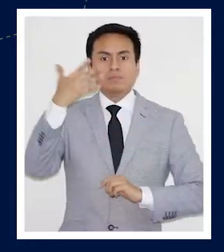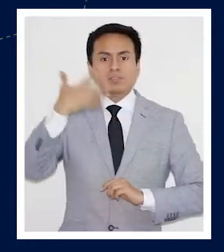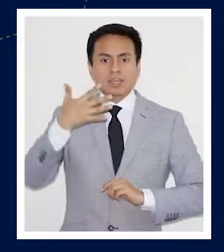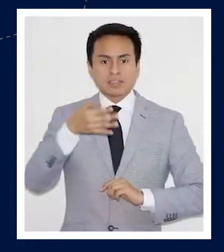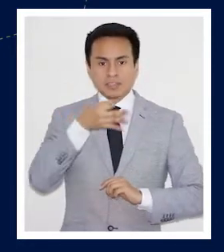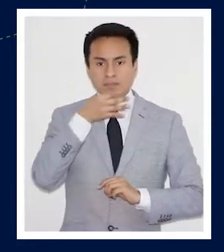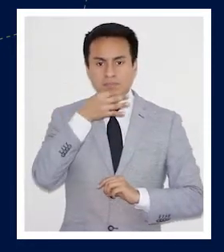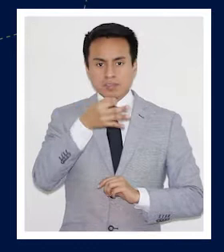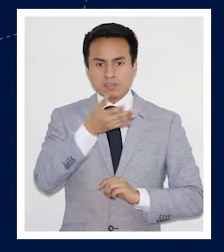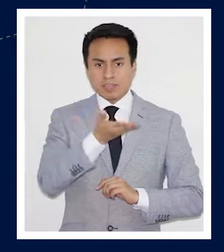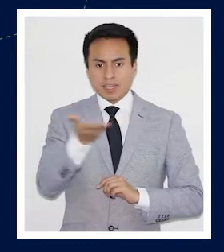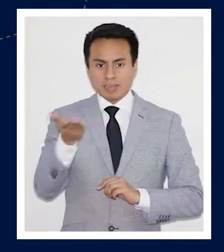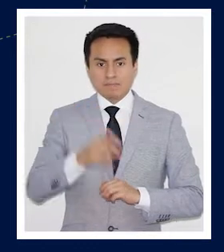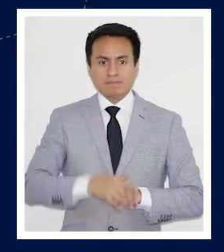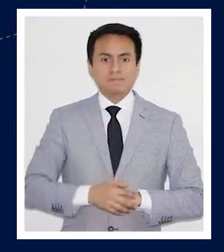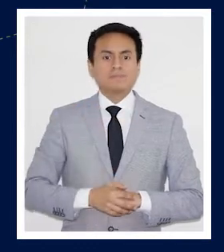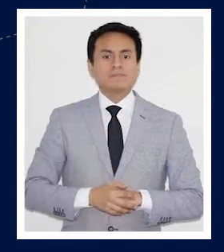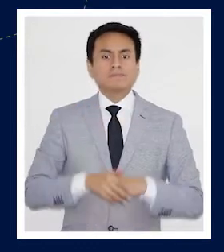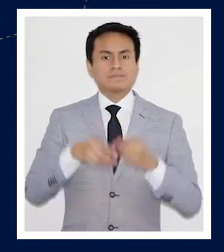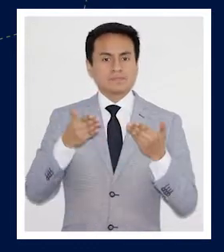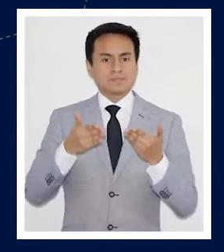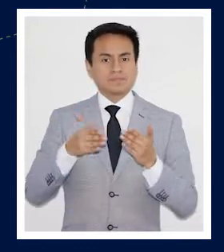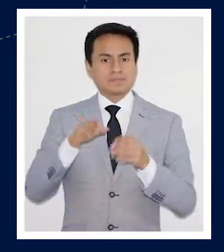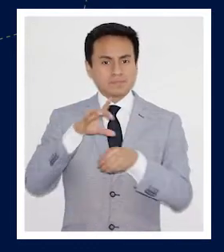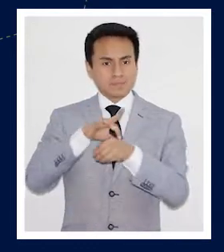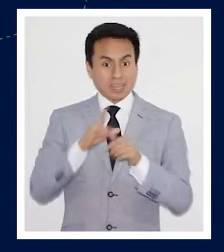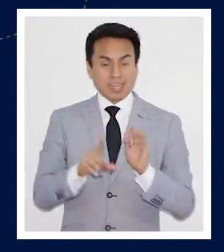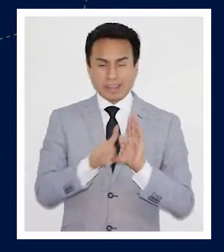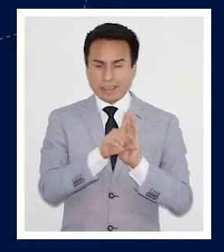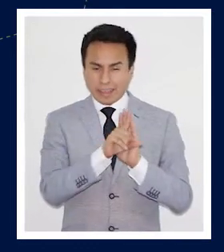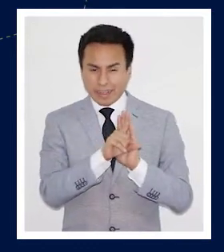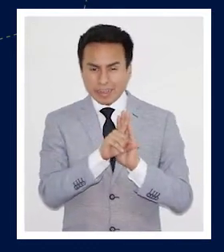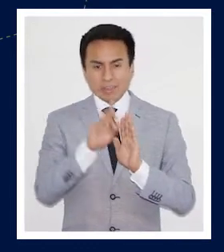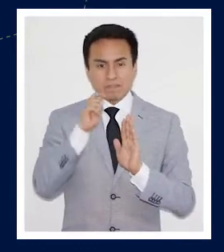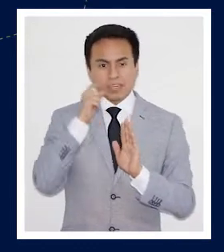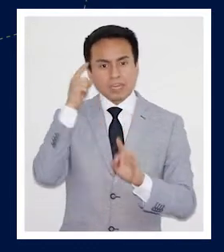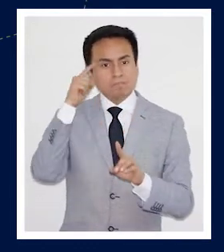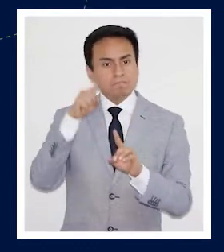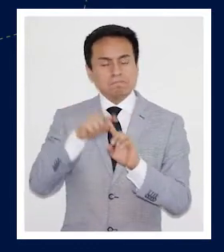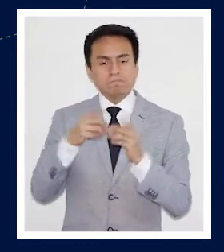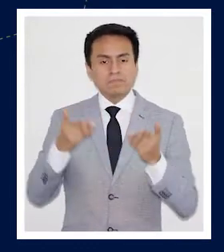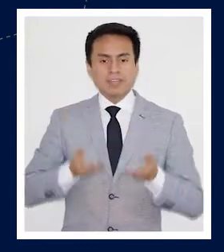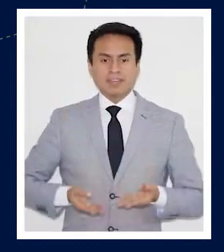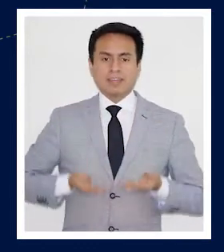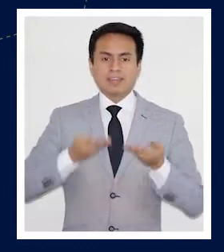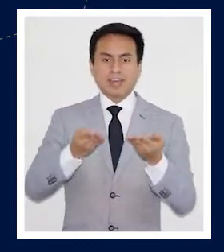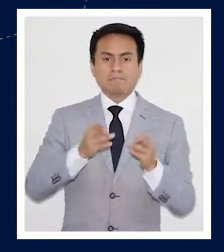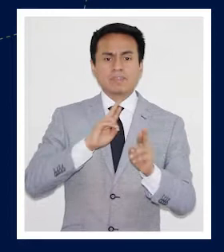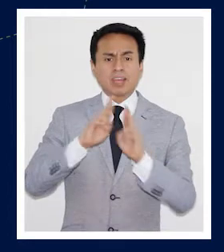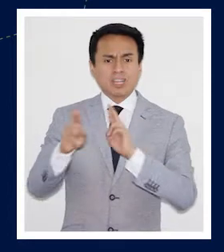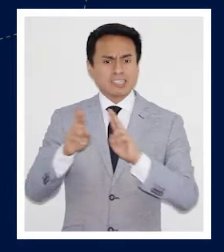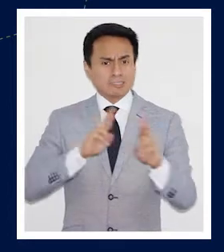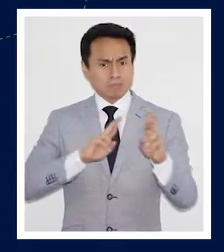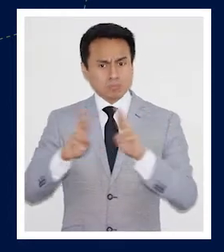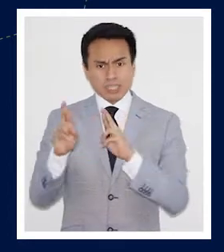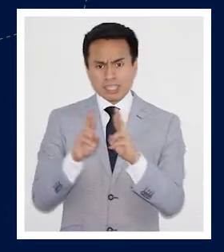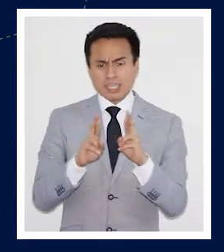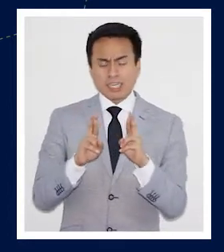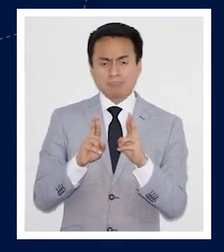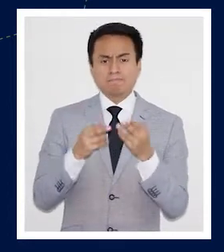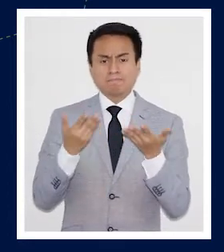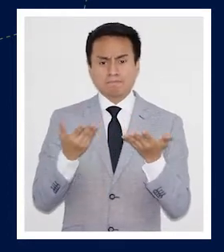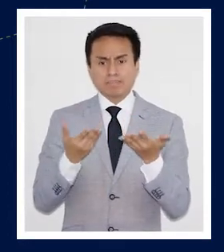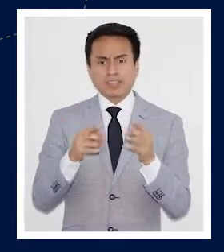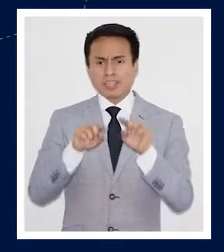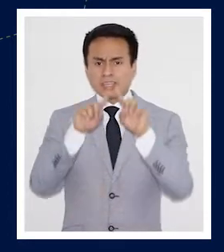Es importante mencionar que entonces esta medicina legal lo que pretende es dar respuesta